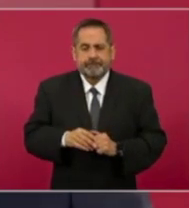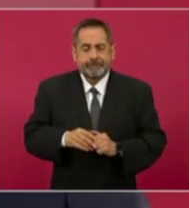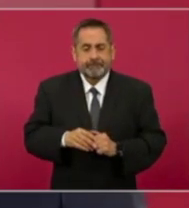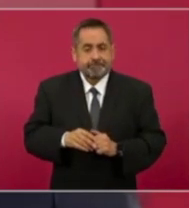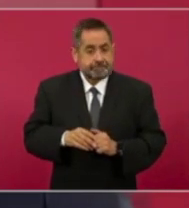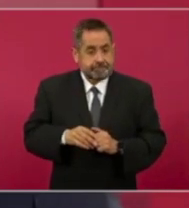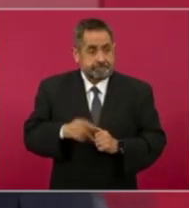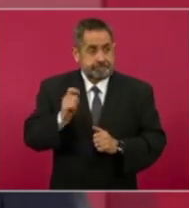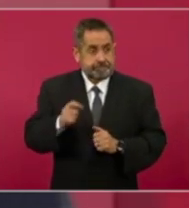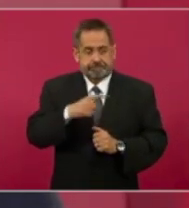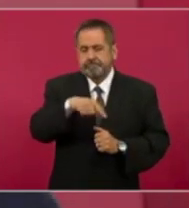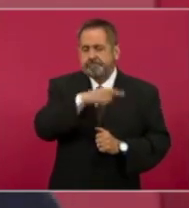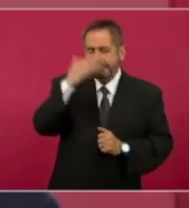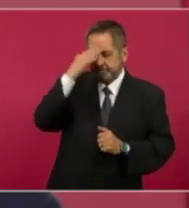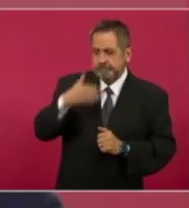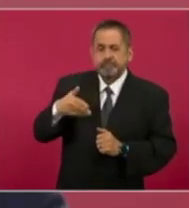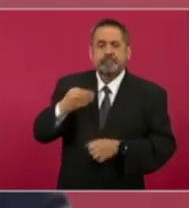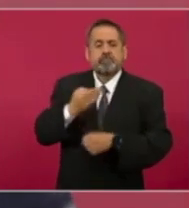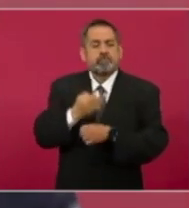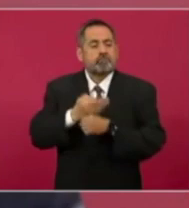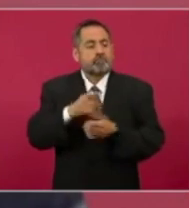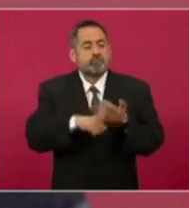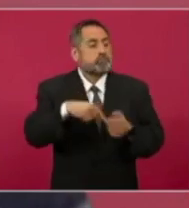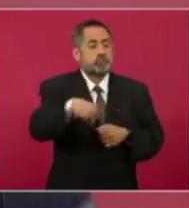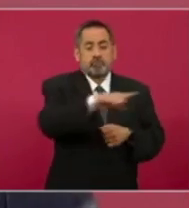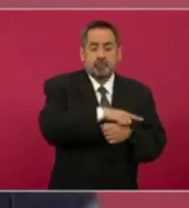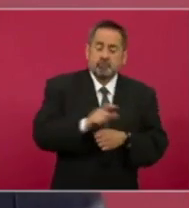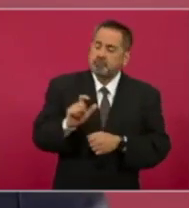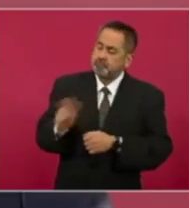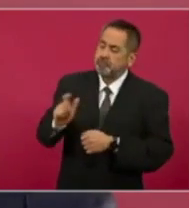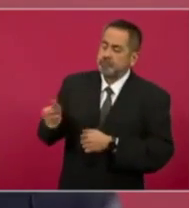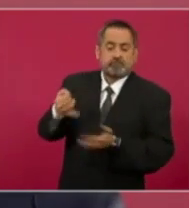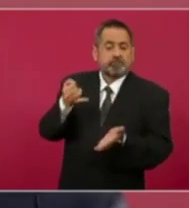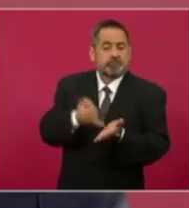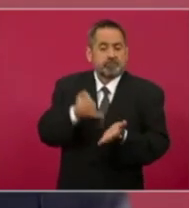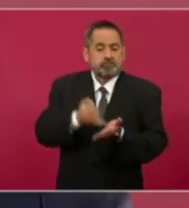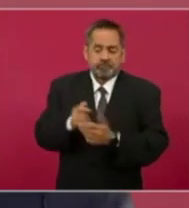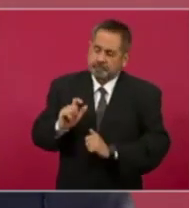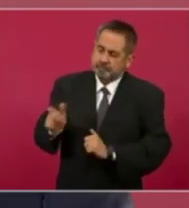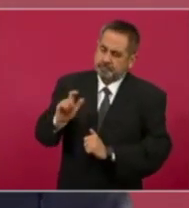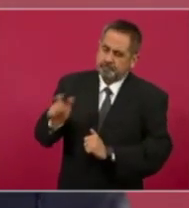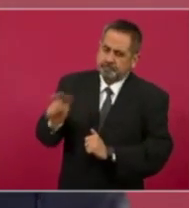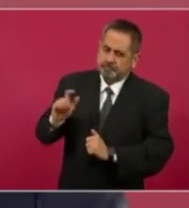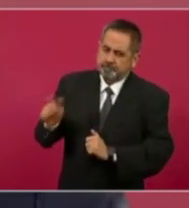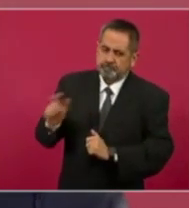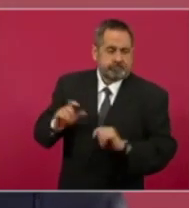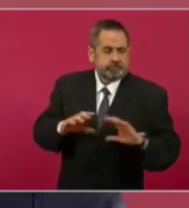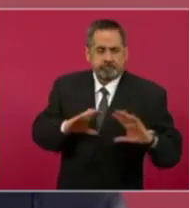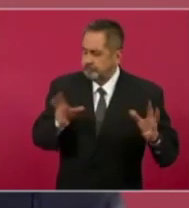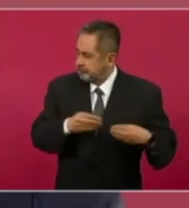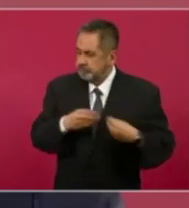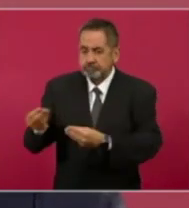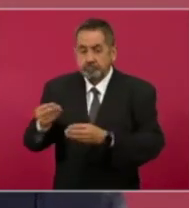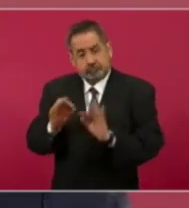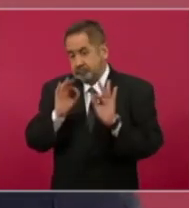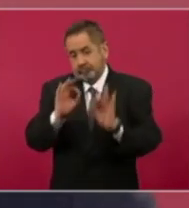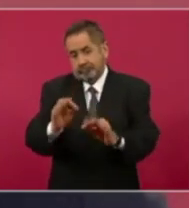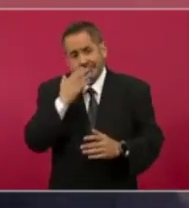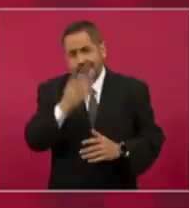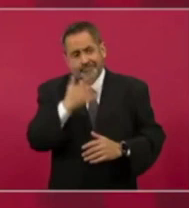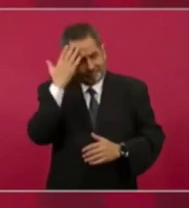ahora están pagando todos sus impuestos